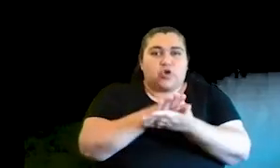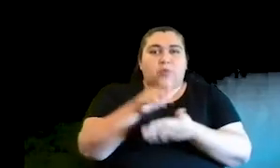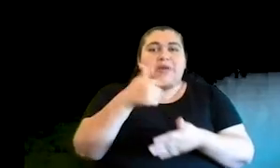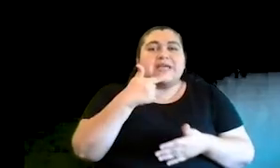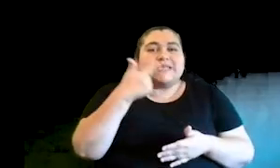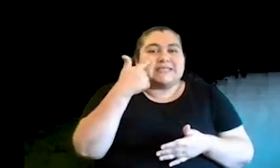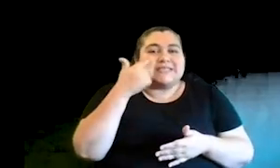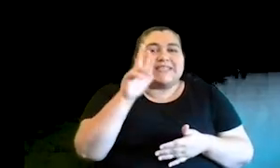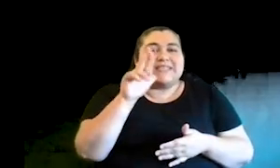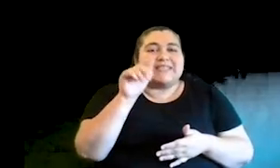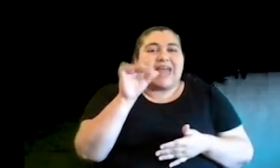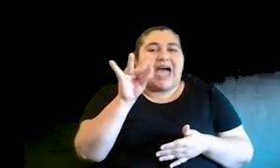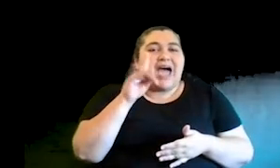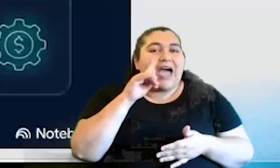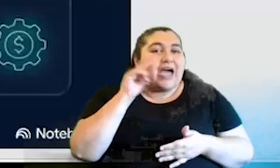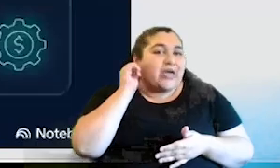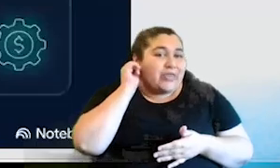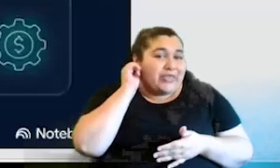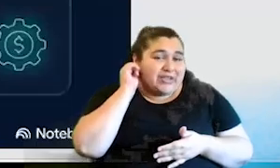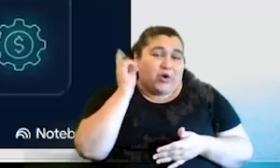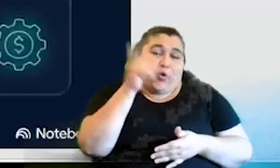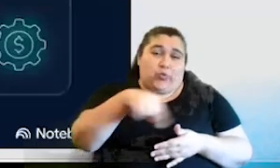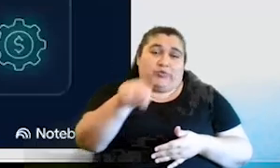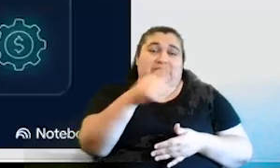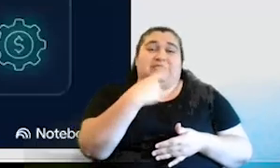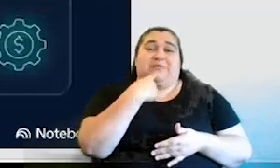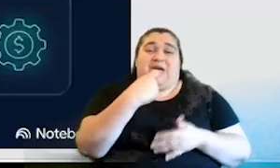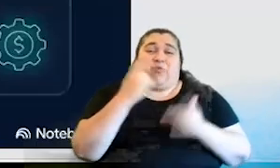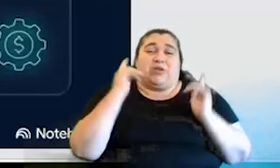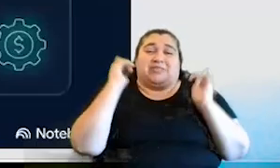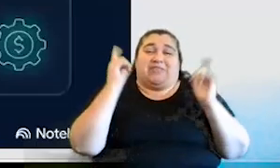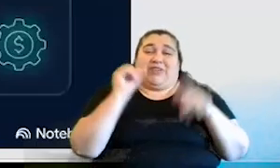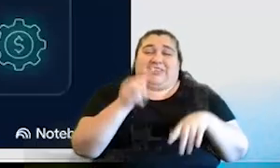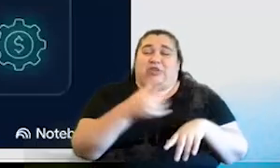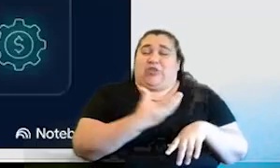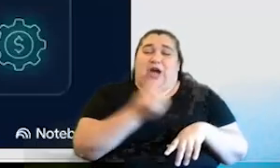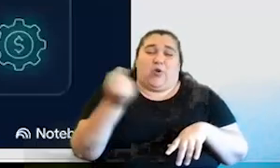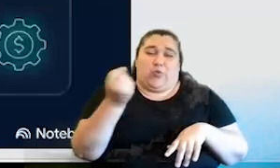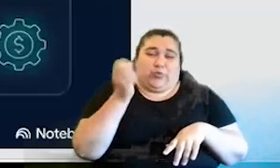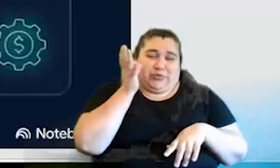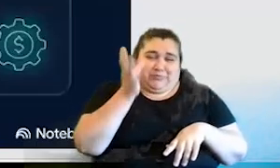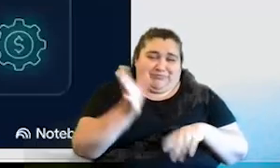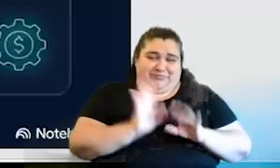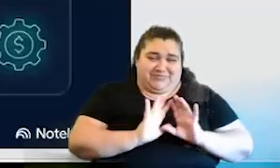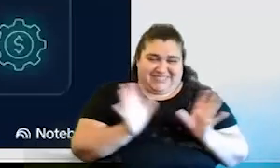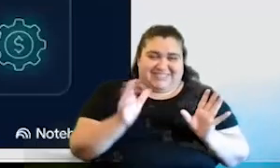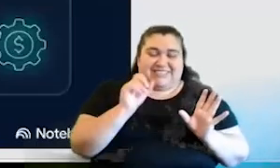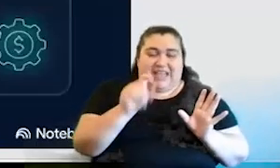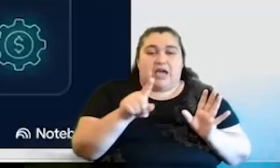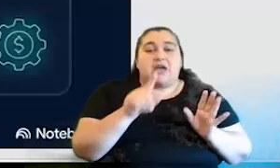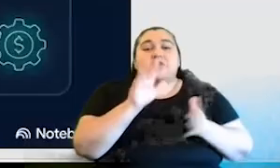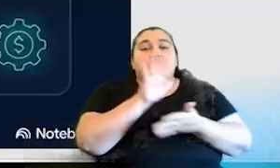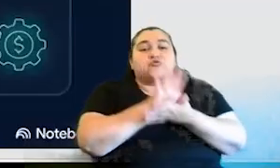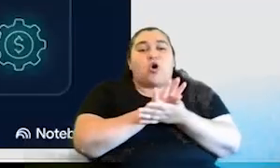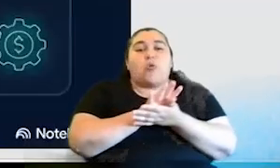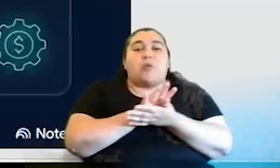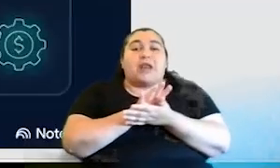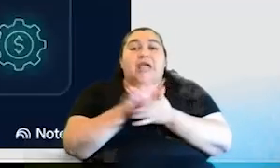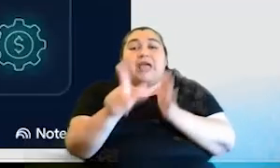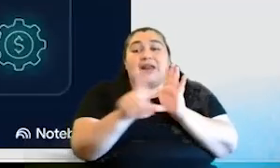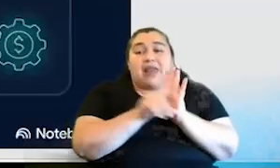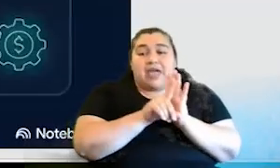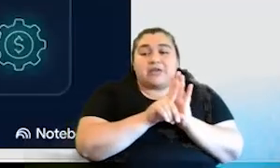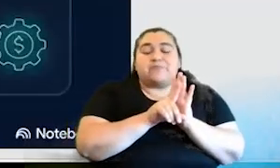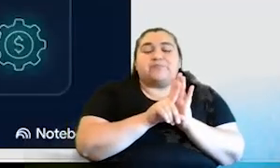se van a ver qué tan divertido es con el ajuste que hay que hacer a partir de la ley